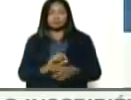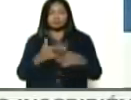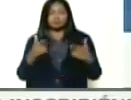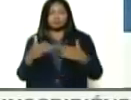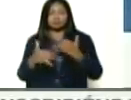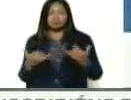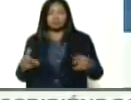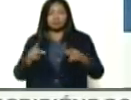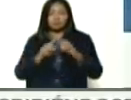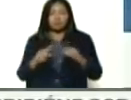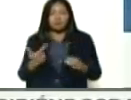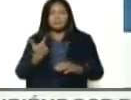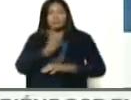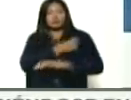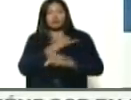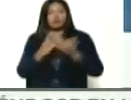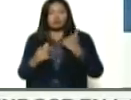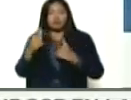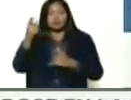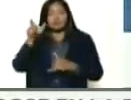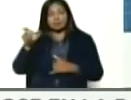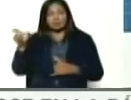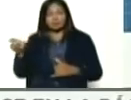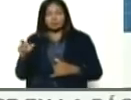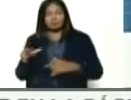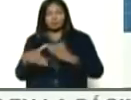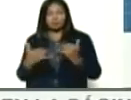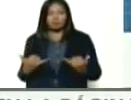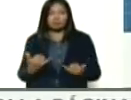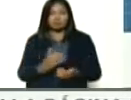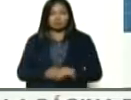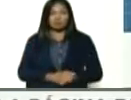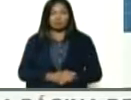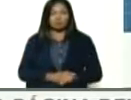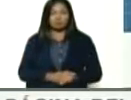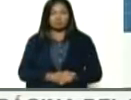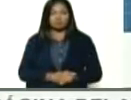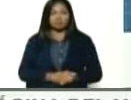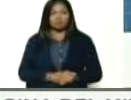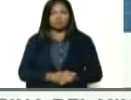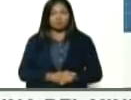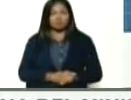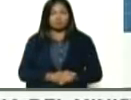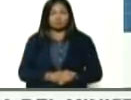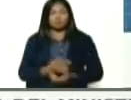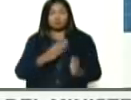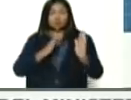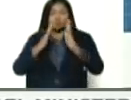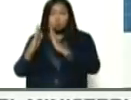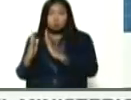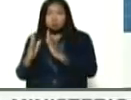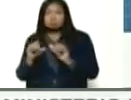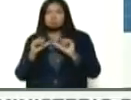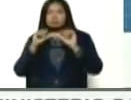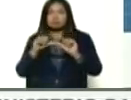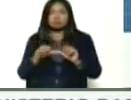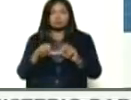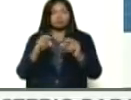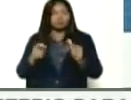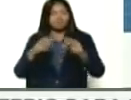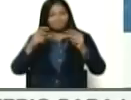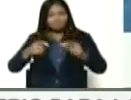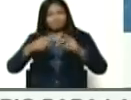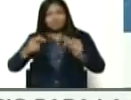que vacunemos a la última persona que está diseñada si usted lo instruye como los está destruyendo pues lo aceleraremos